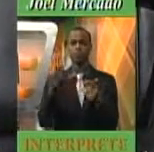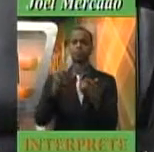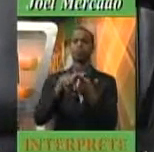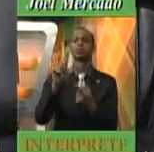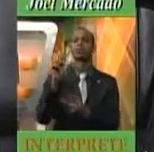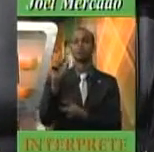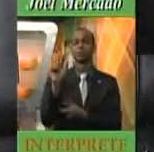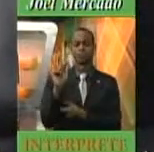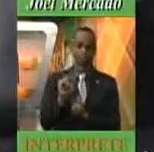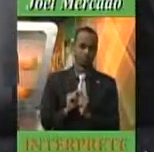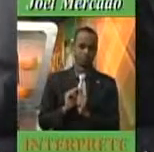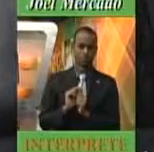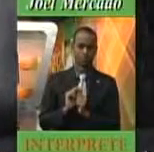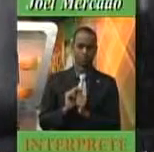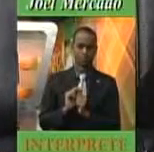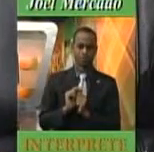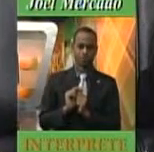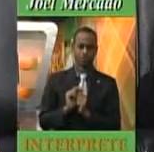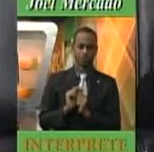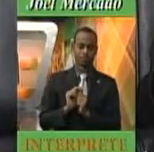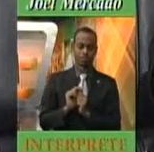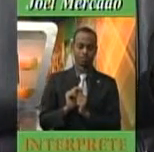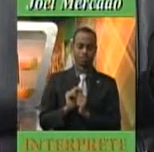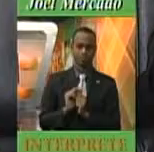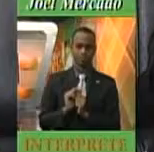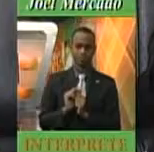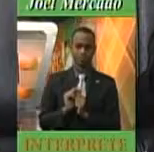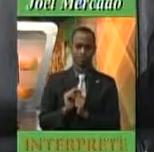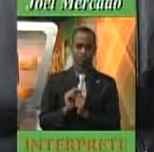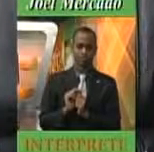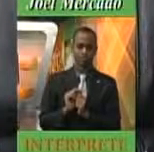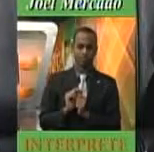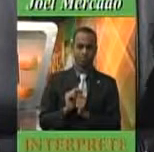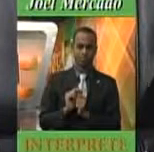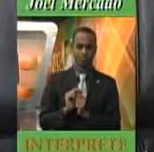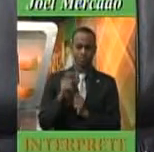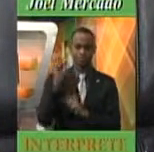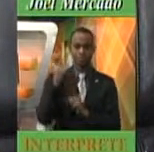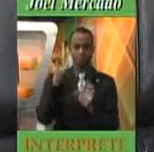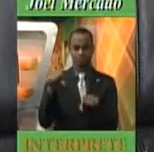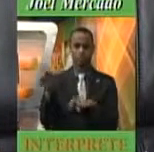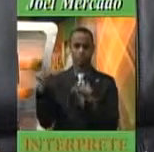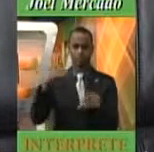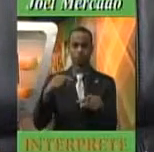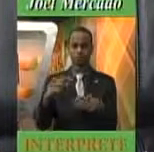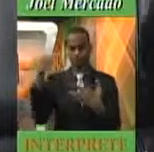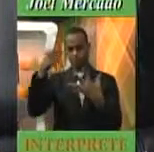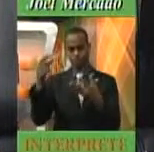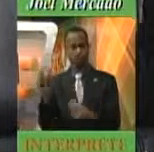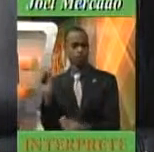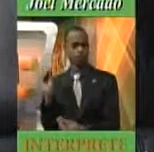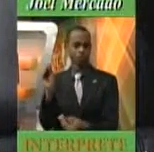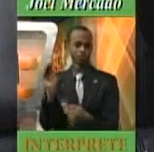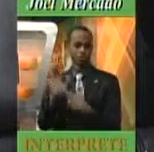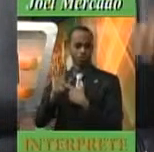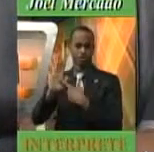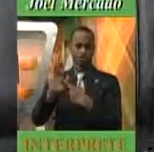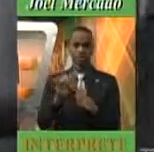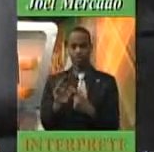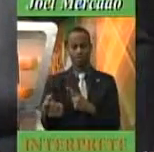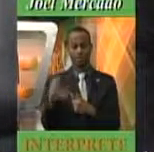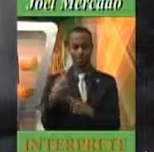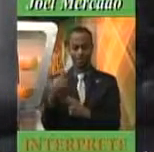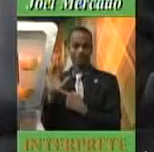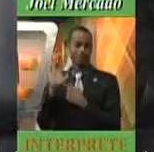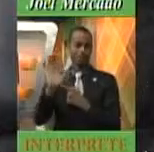20. Y donde posiblemente podamos venir aquí con cuadro para cuando tú nos dispares la pregunta